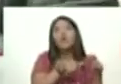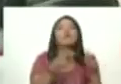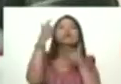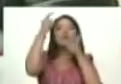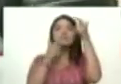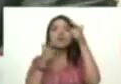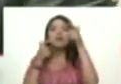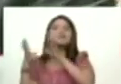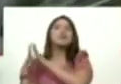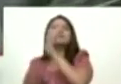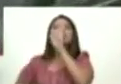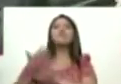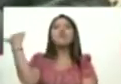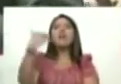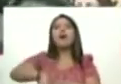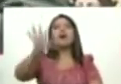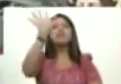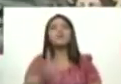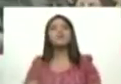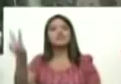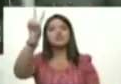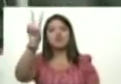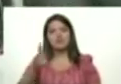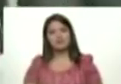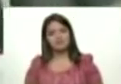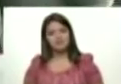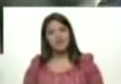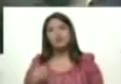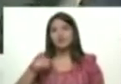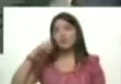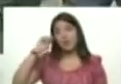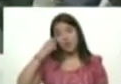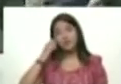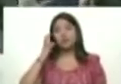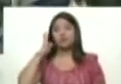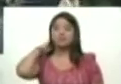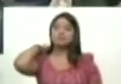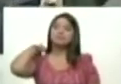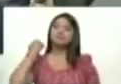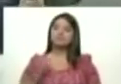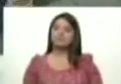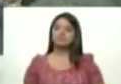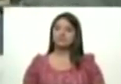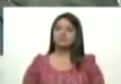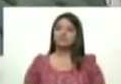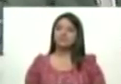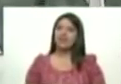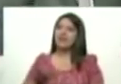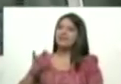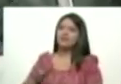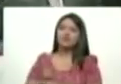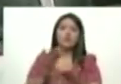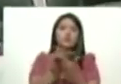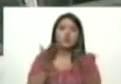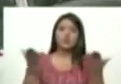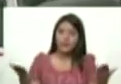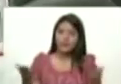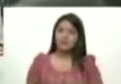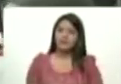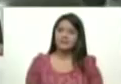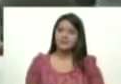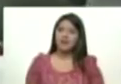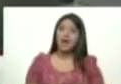Chávez a las calles de Venezuela. Recuerdo, señor Ramos Ayub, la traición que ustedes hicieron a